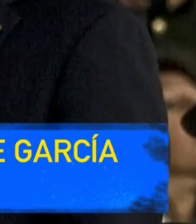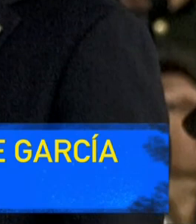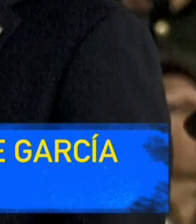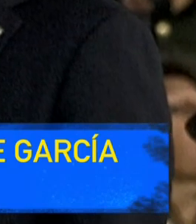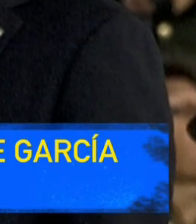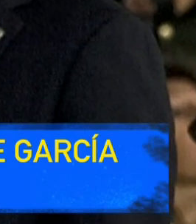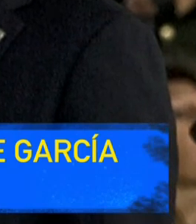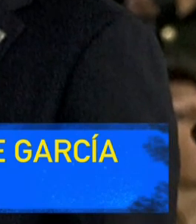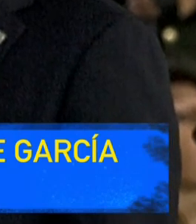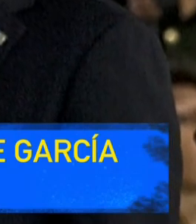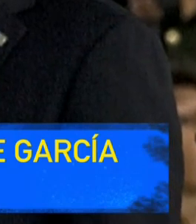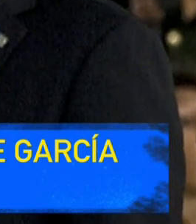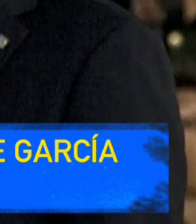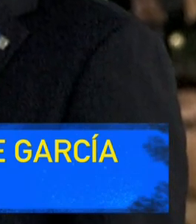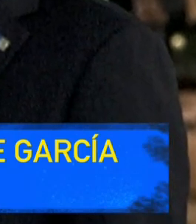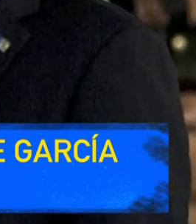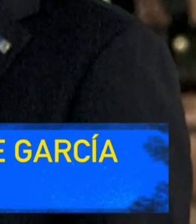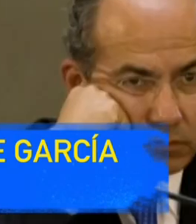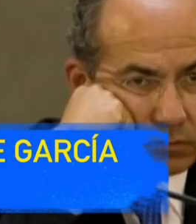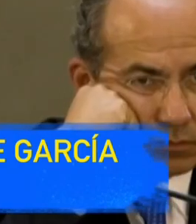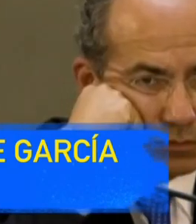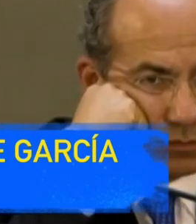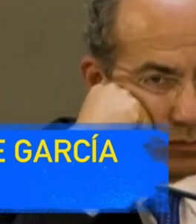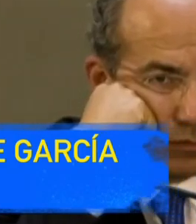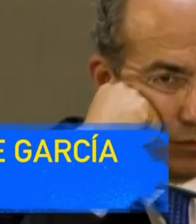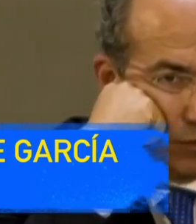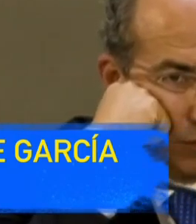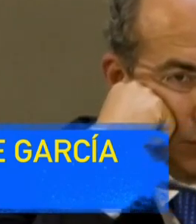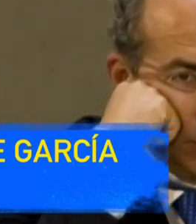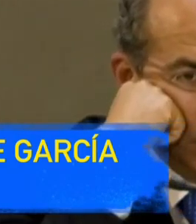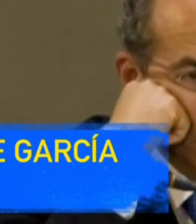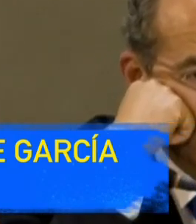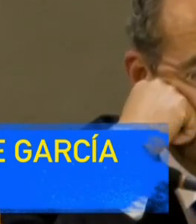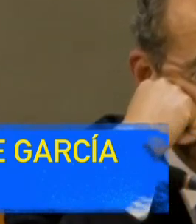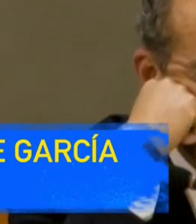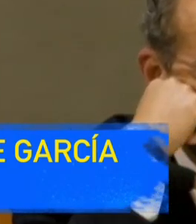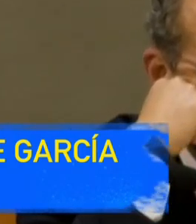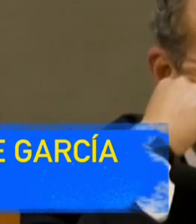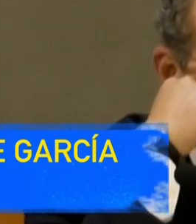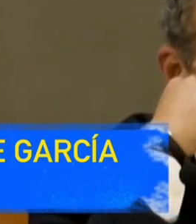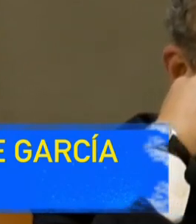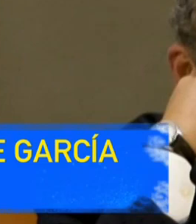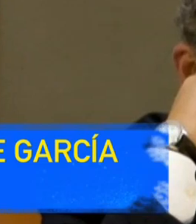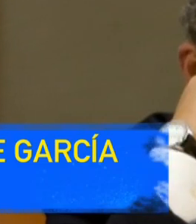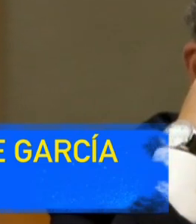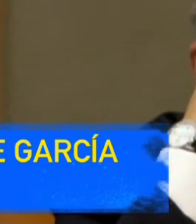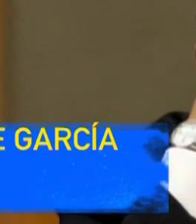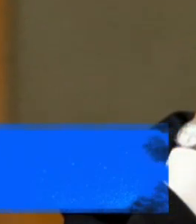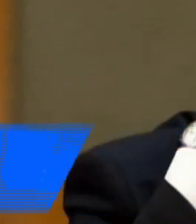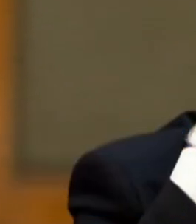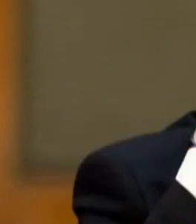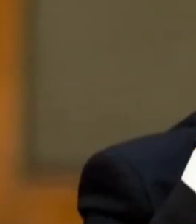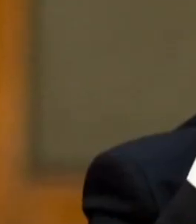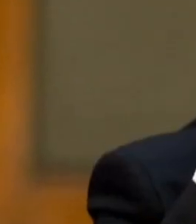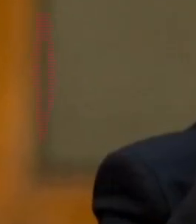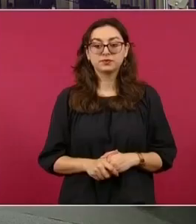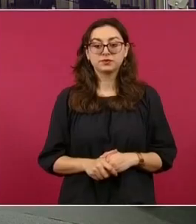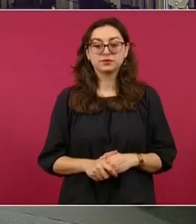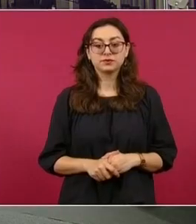se extrajeron del erario a través de 30 contratos públicos en la mañanera el presidente habló sobre este tema